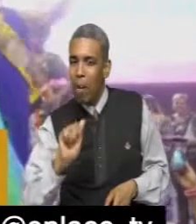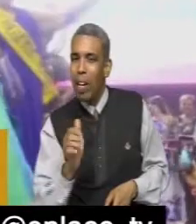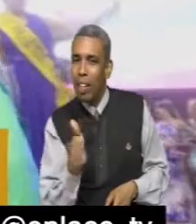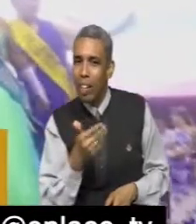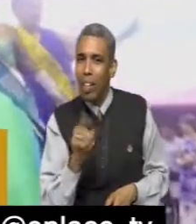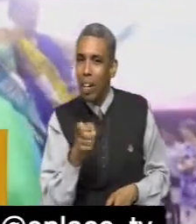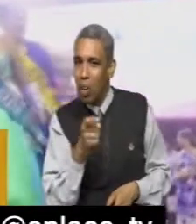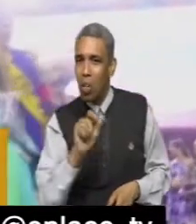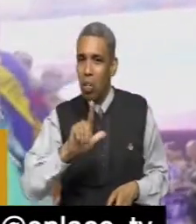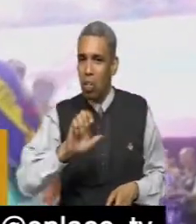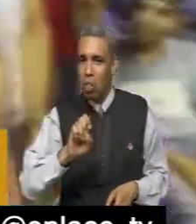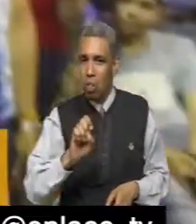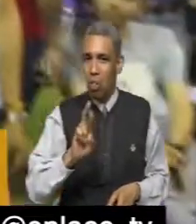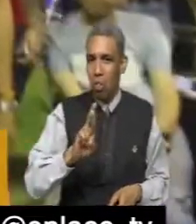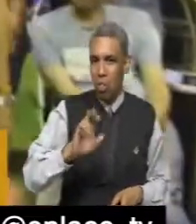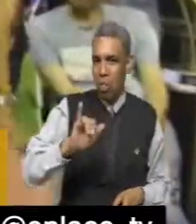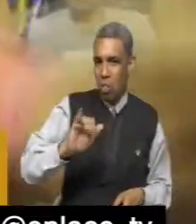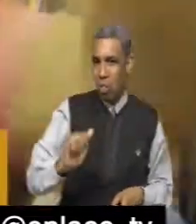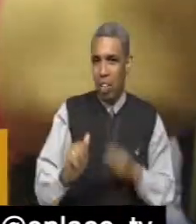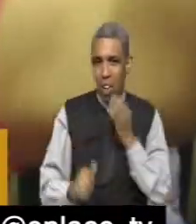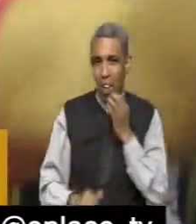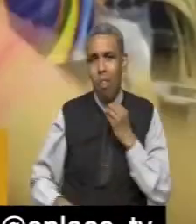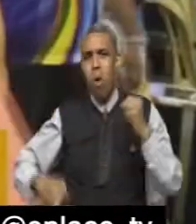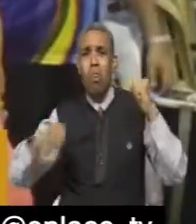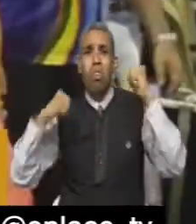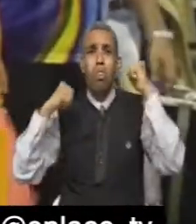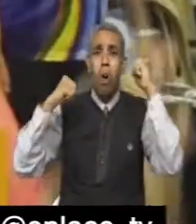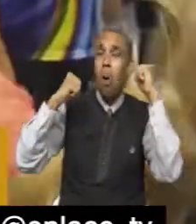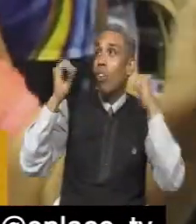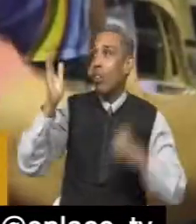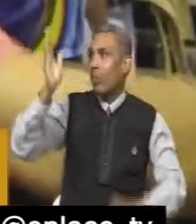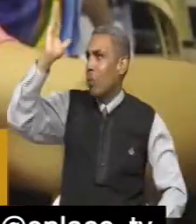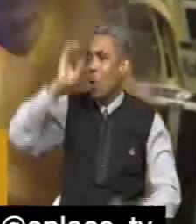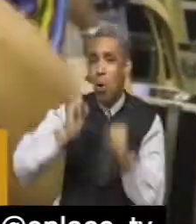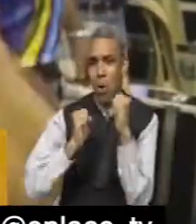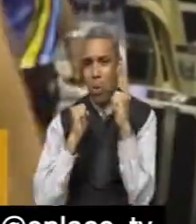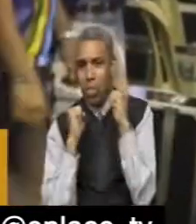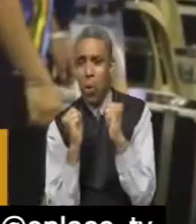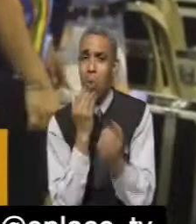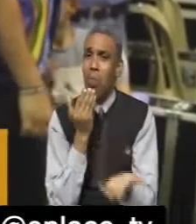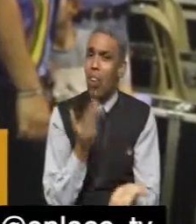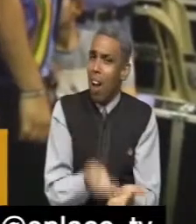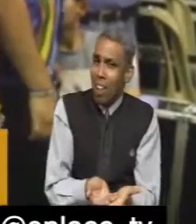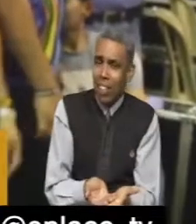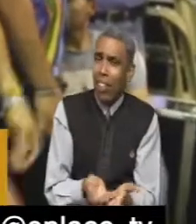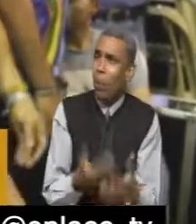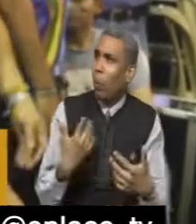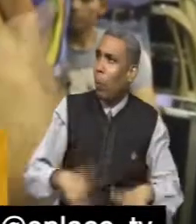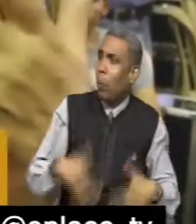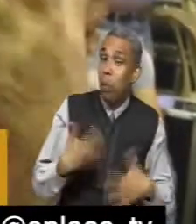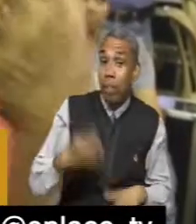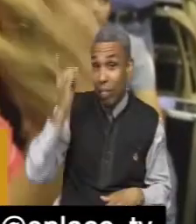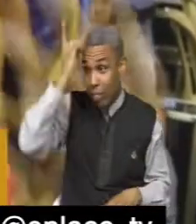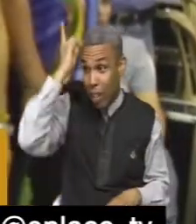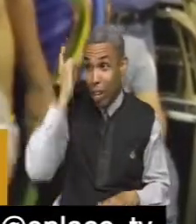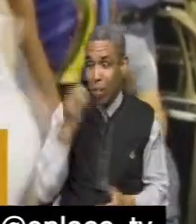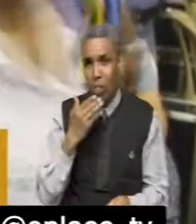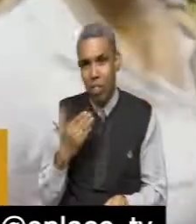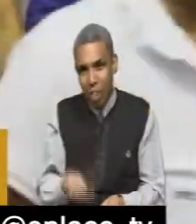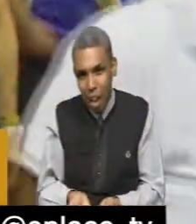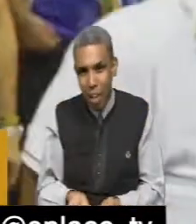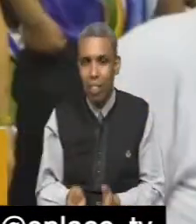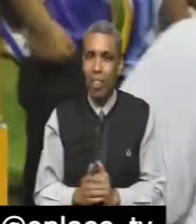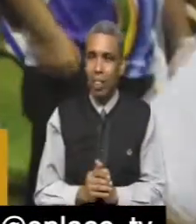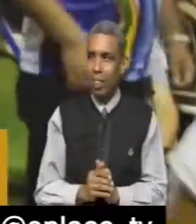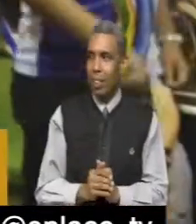del barrio San Silvestre. Bien, gloria a Dios, aleluya, y todos a ustedes, todos al señor alcalde, a nuestra